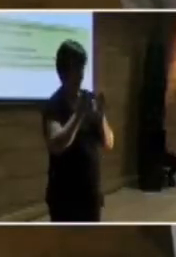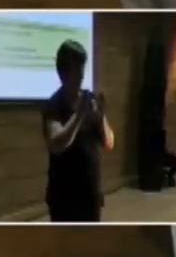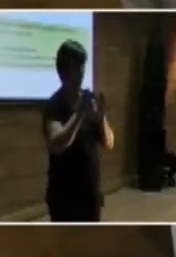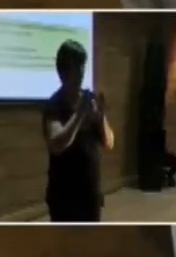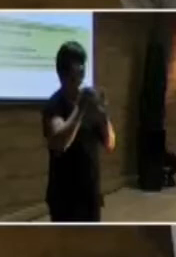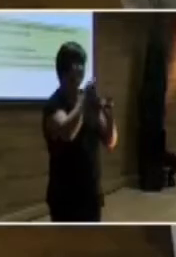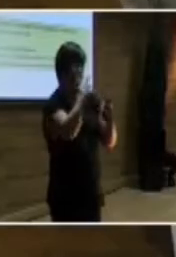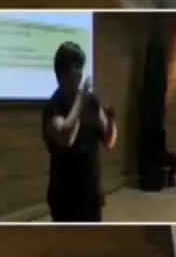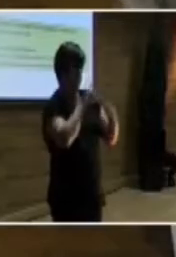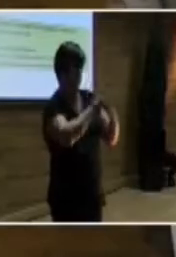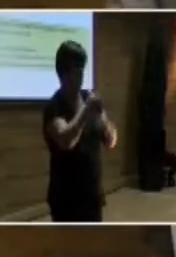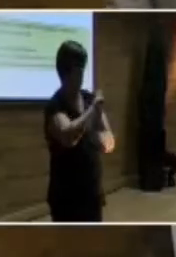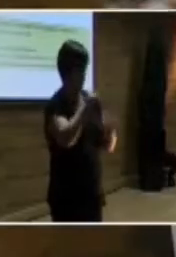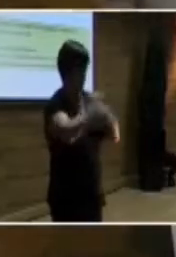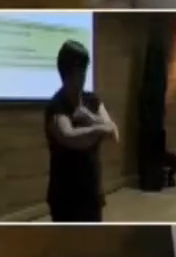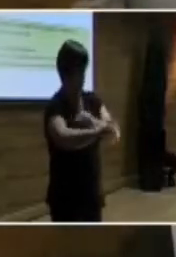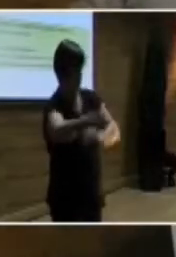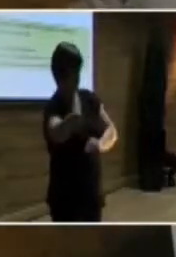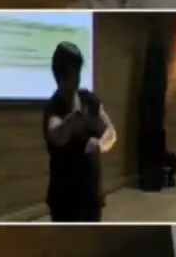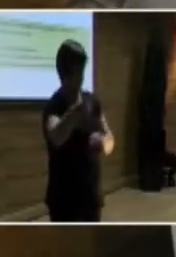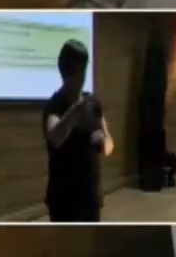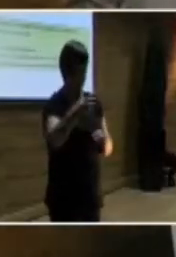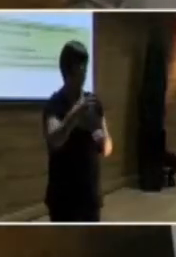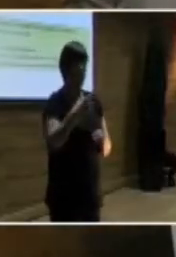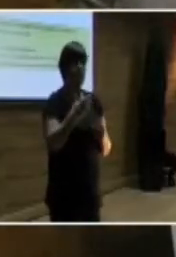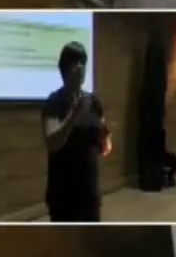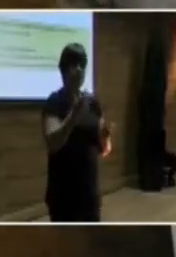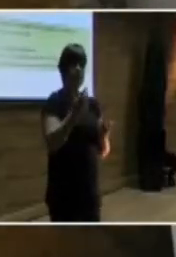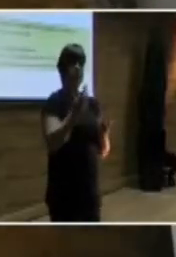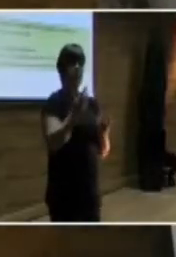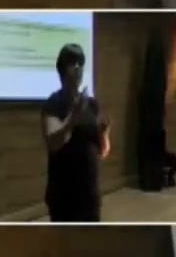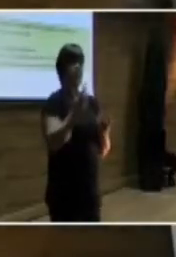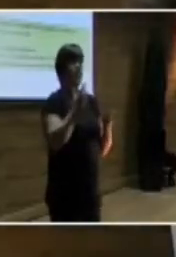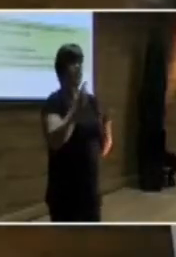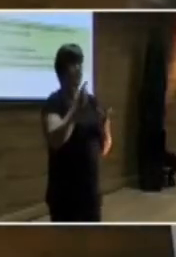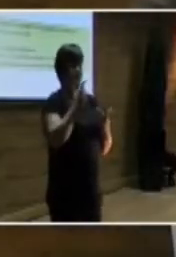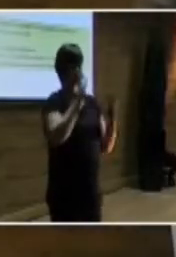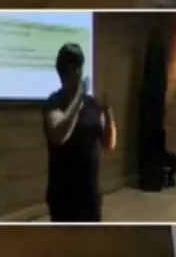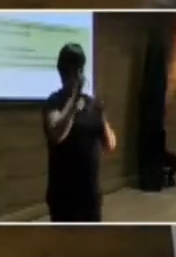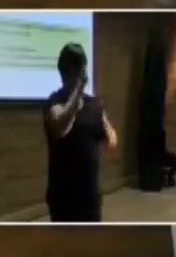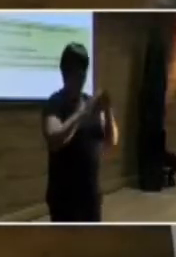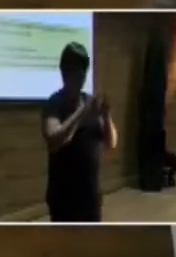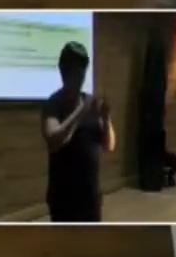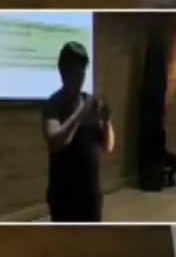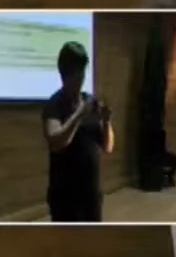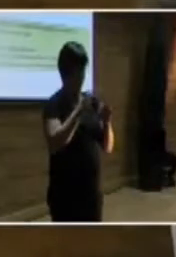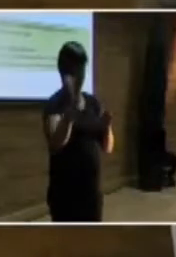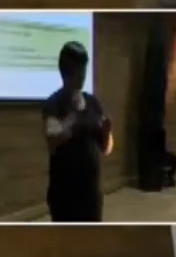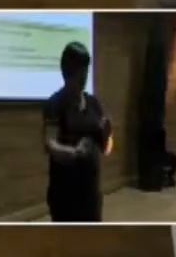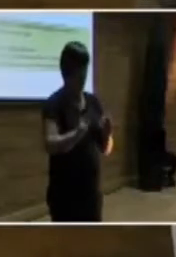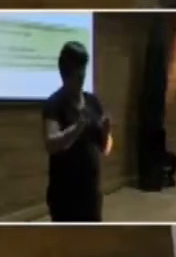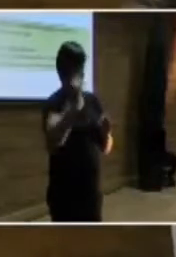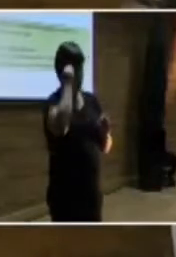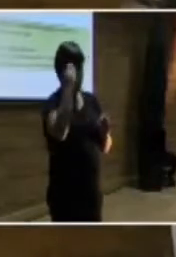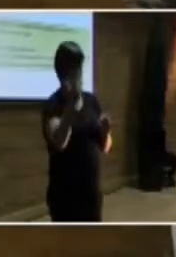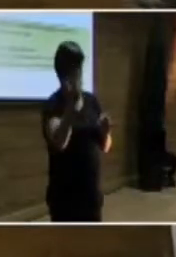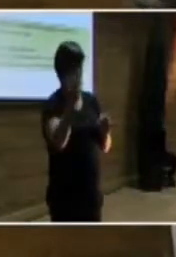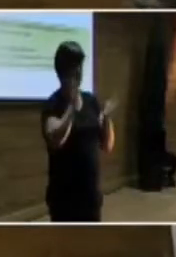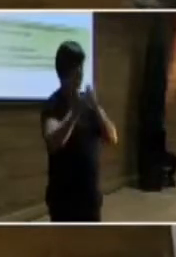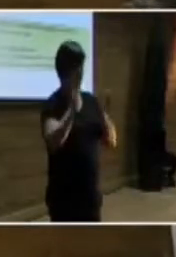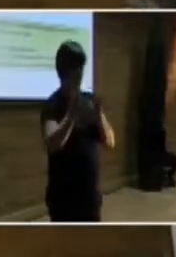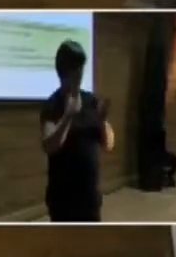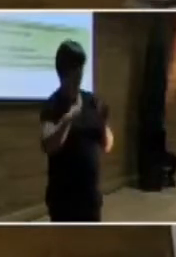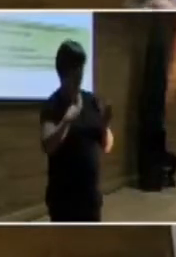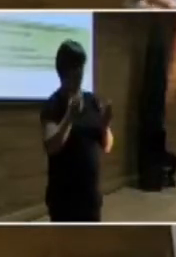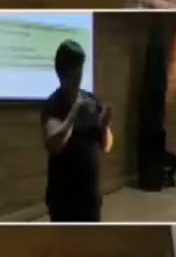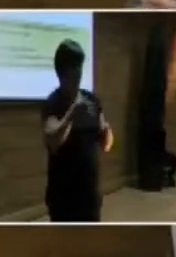del 90% de los profesionales creen que las terapias no farmacológicas son eficaces. Pues bien, menos de la mitad